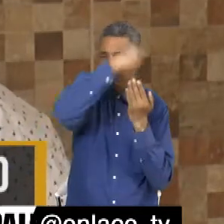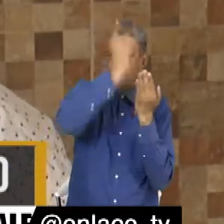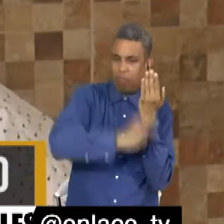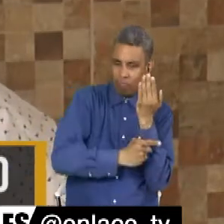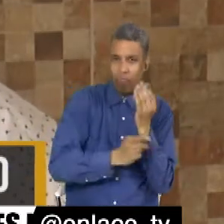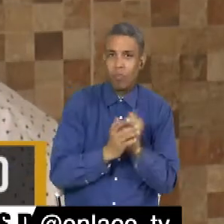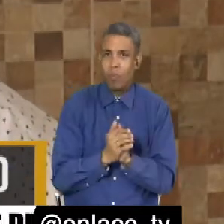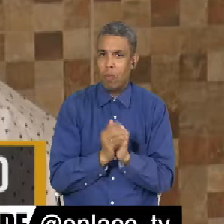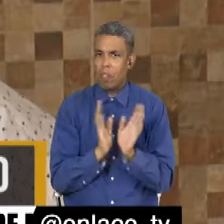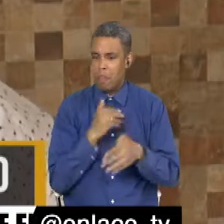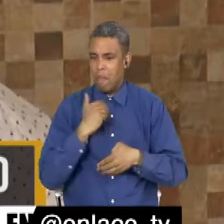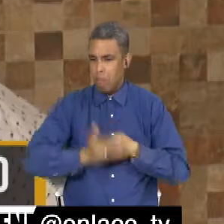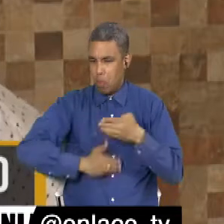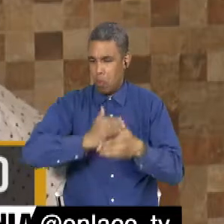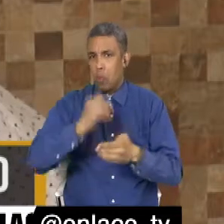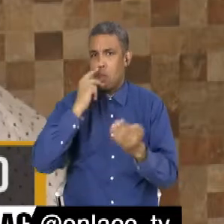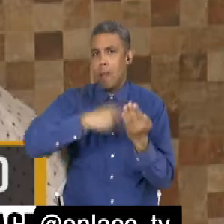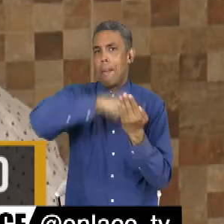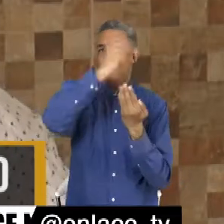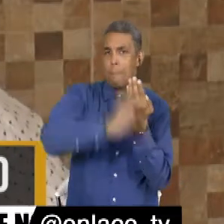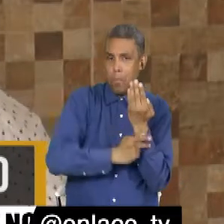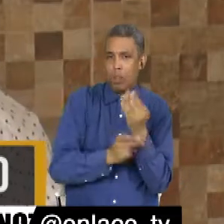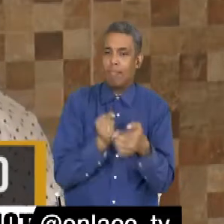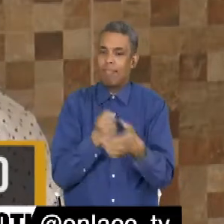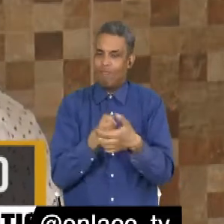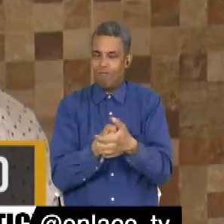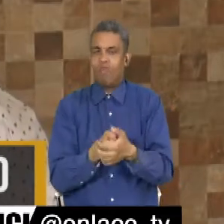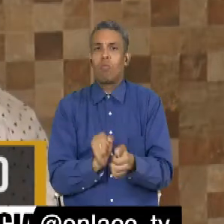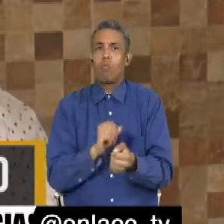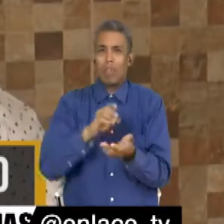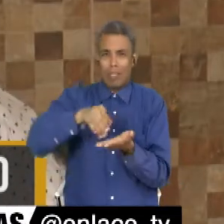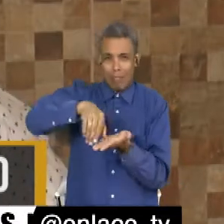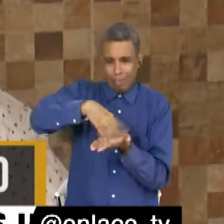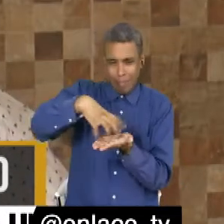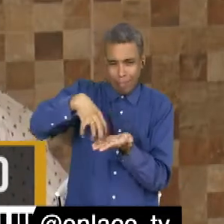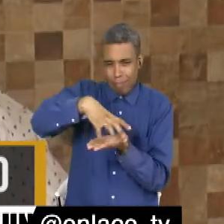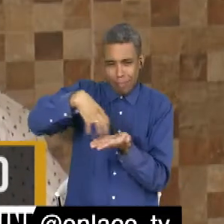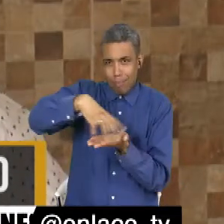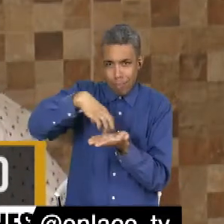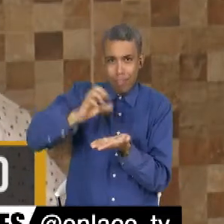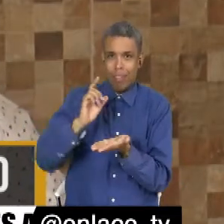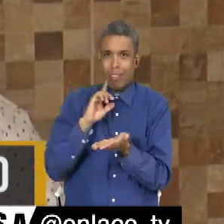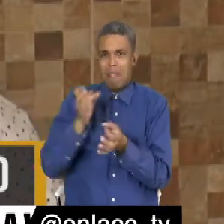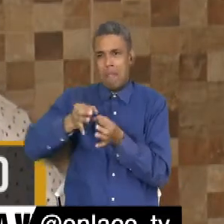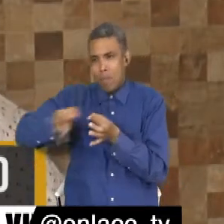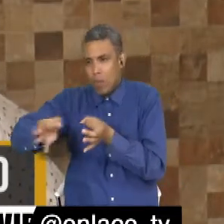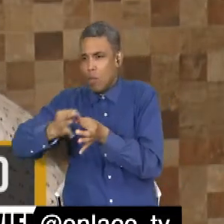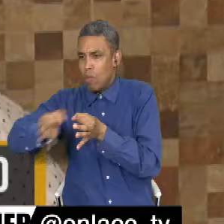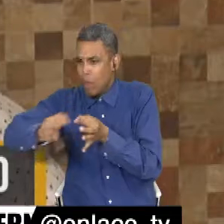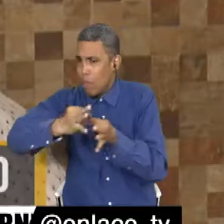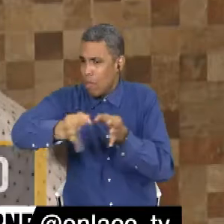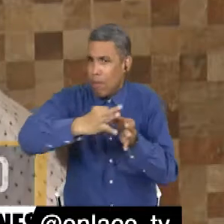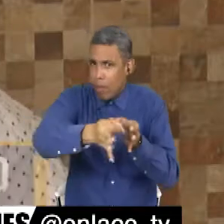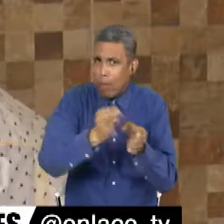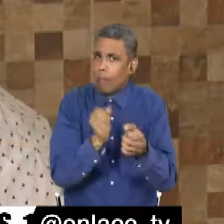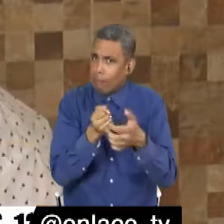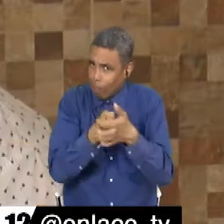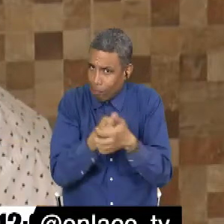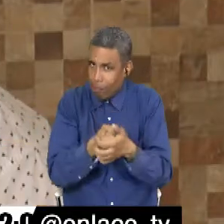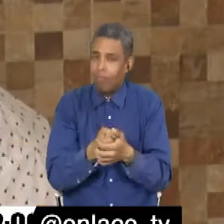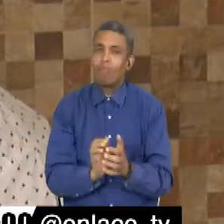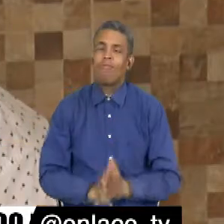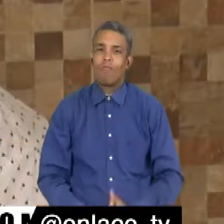esto lo vamos a fomentar aquí en la ciudad del departamento de Santander y en el municipio de Barranca